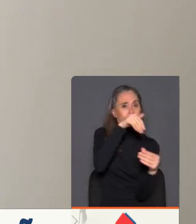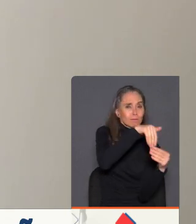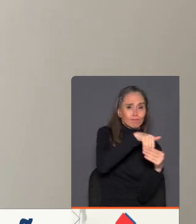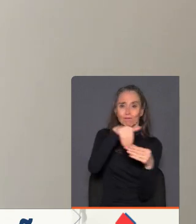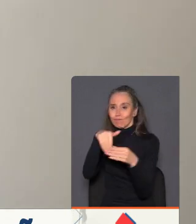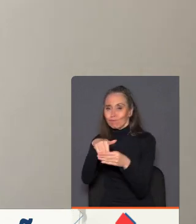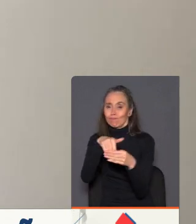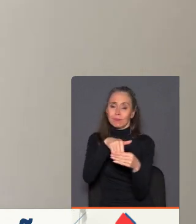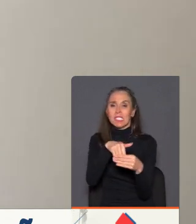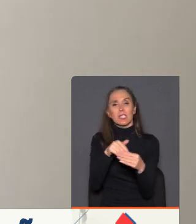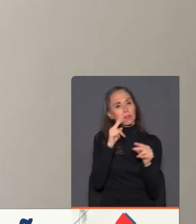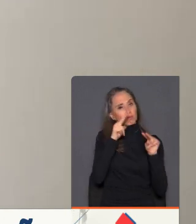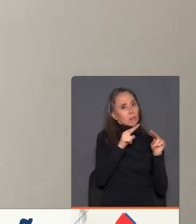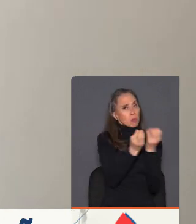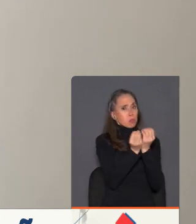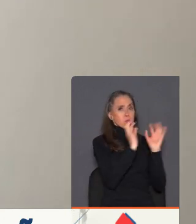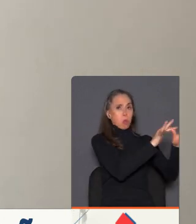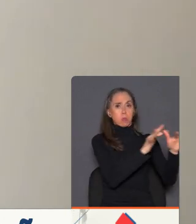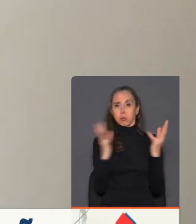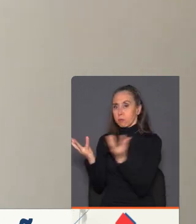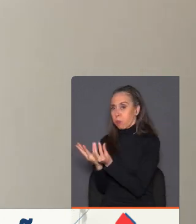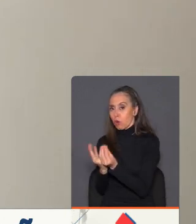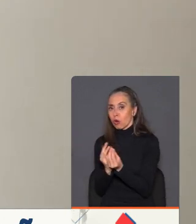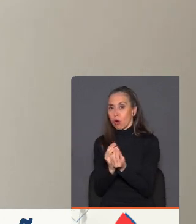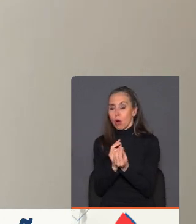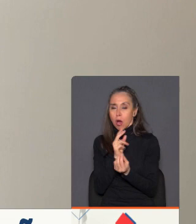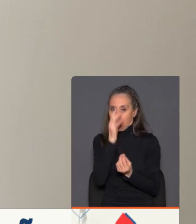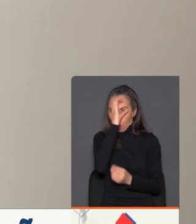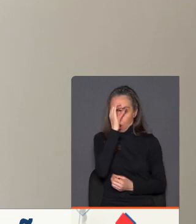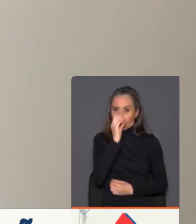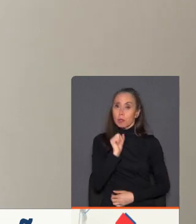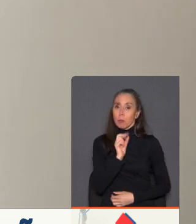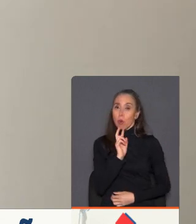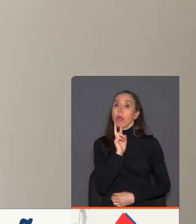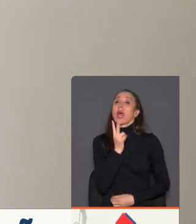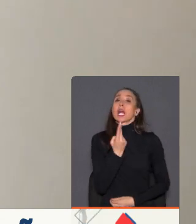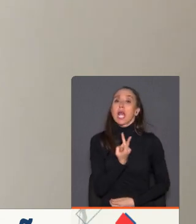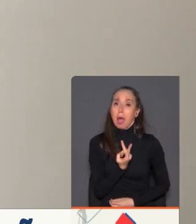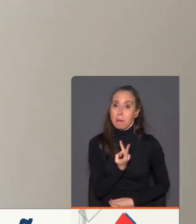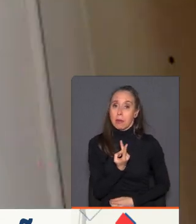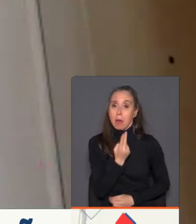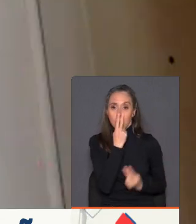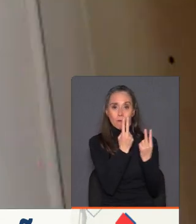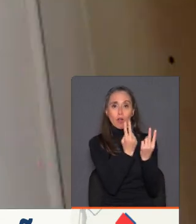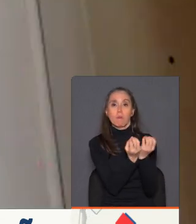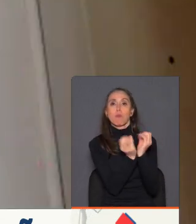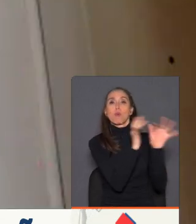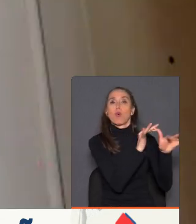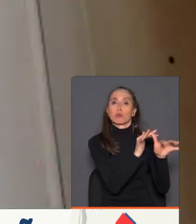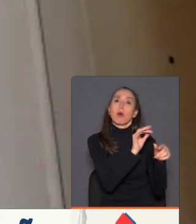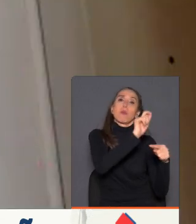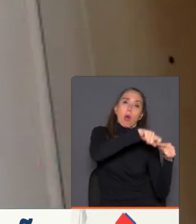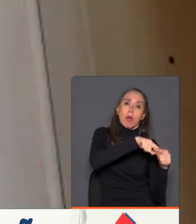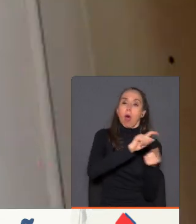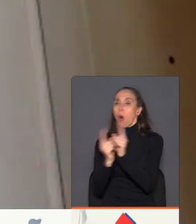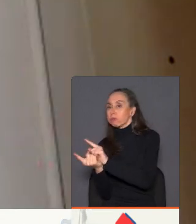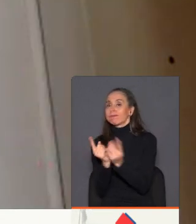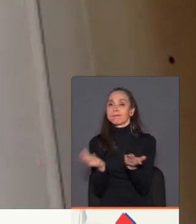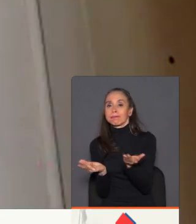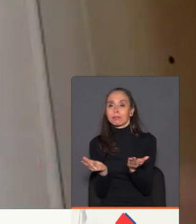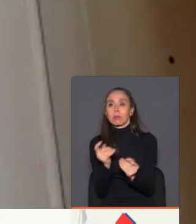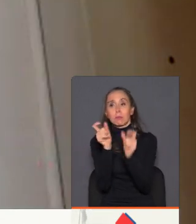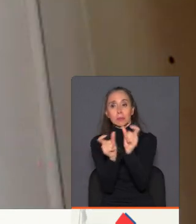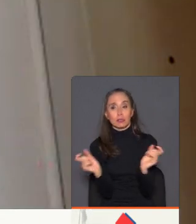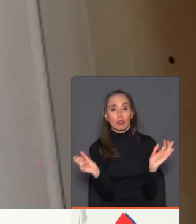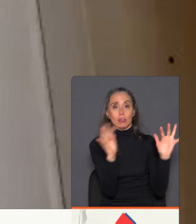sentirse que cambian su opinión a partir de los hechos que vimos en los cierres de campaña. Por la composición de quienes tienden a asistir a esto,